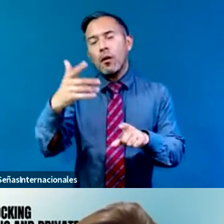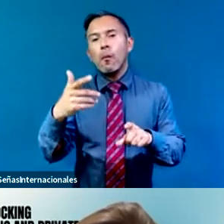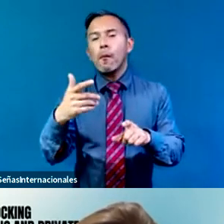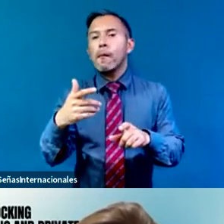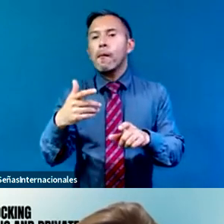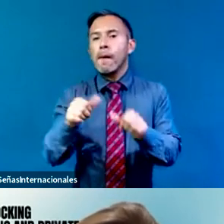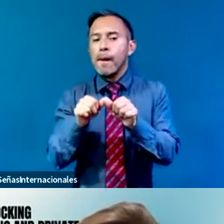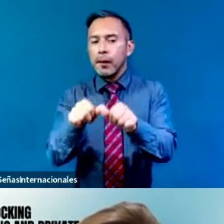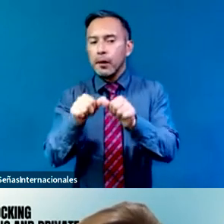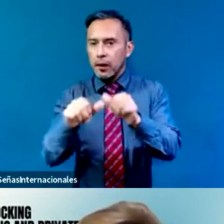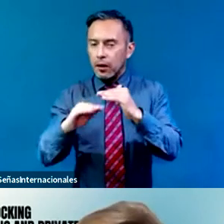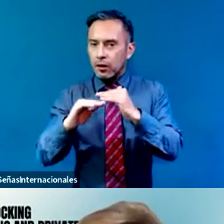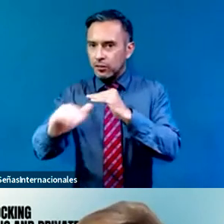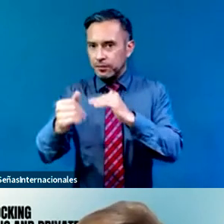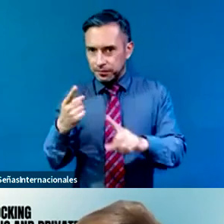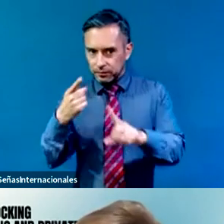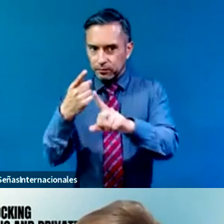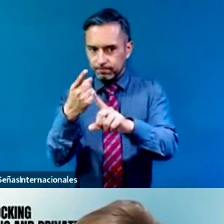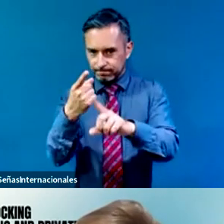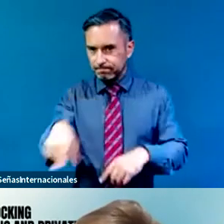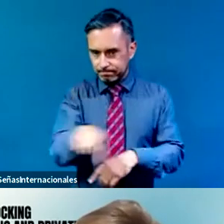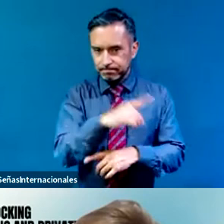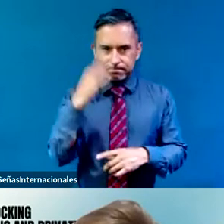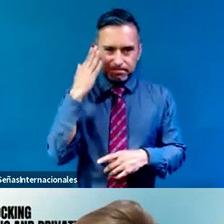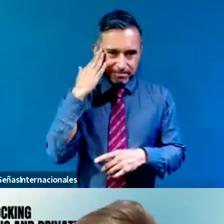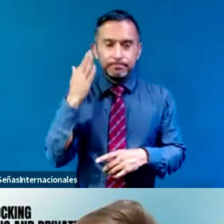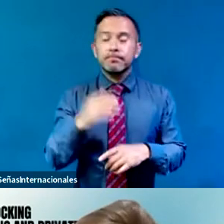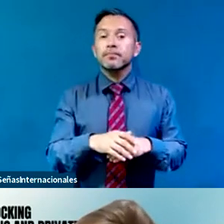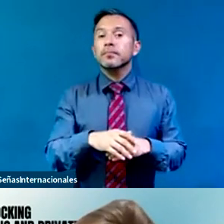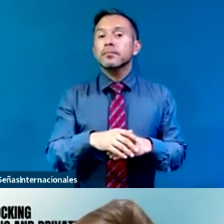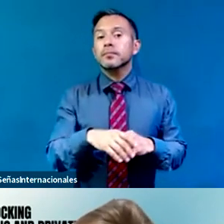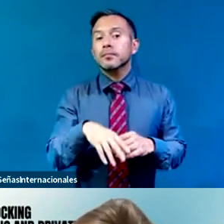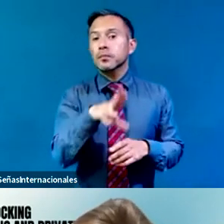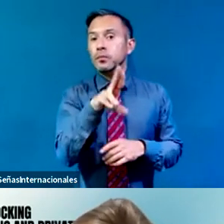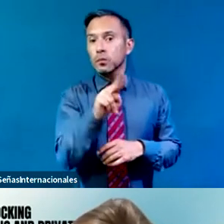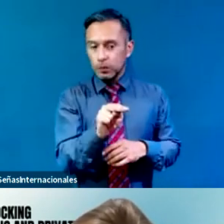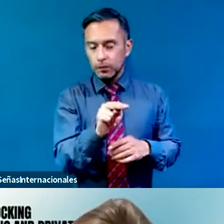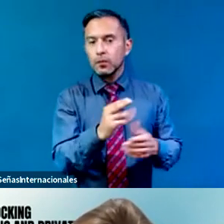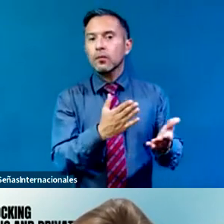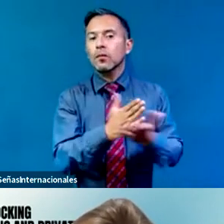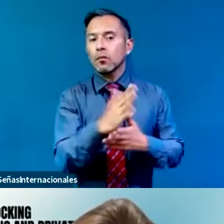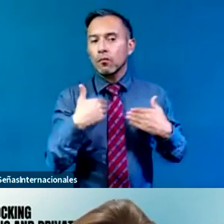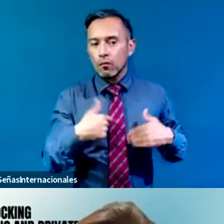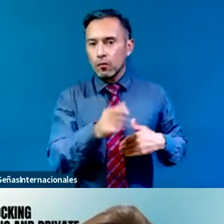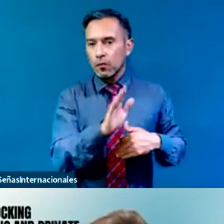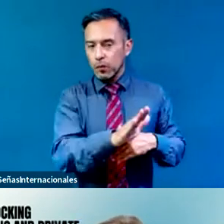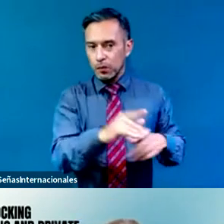que como saben ustedes rechazaron el lenguaje de derechos humanos de las mujeres, pero estamos tratando de ver que estas